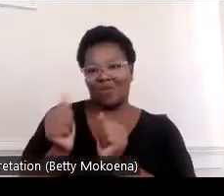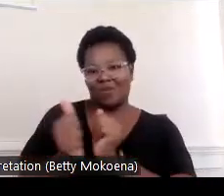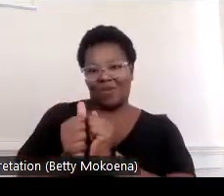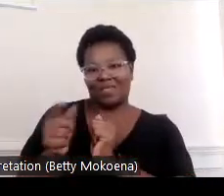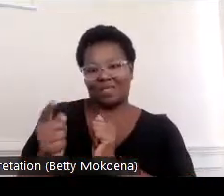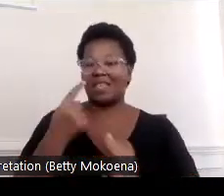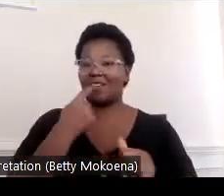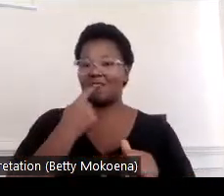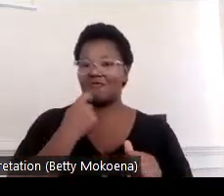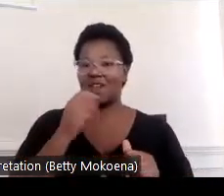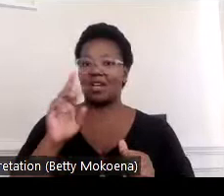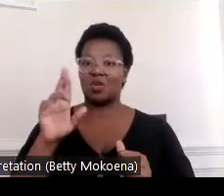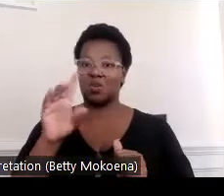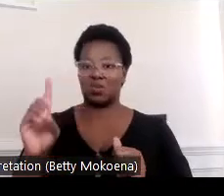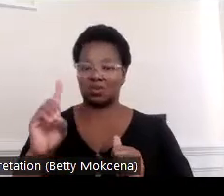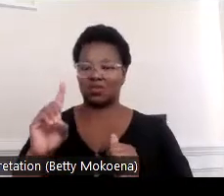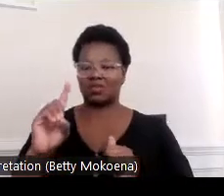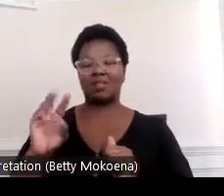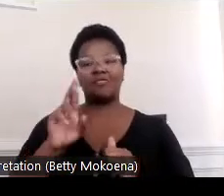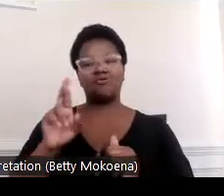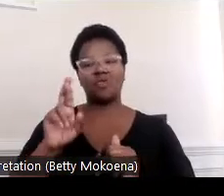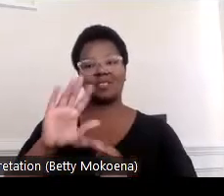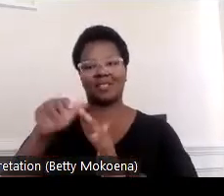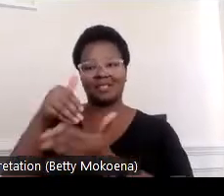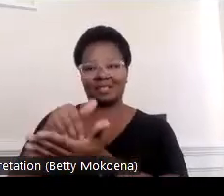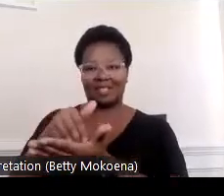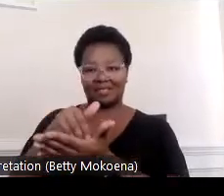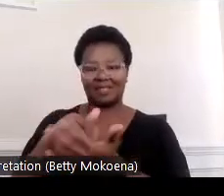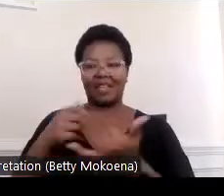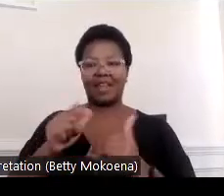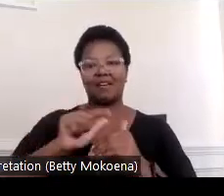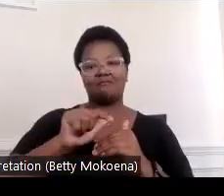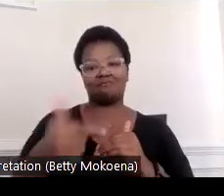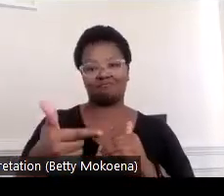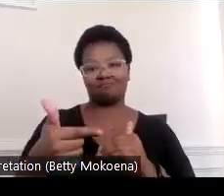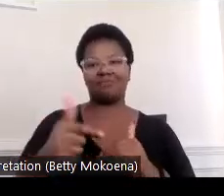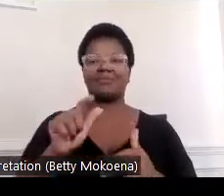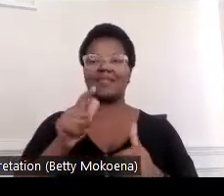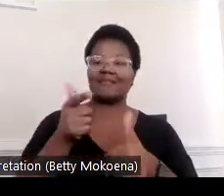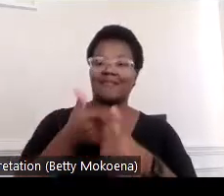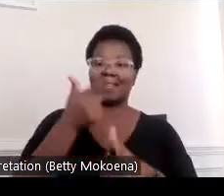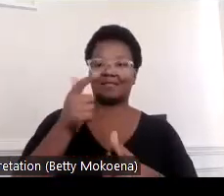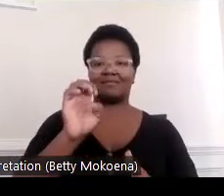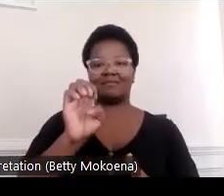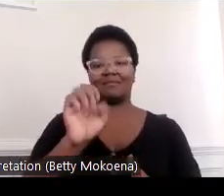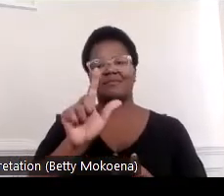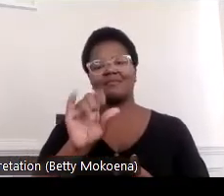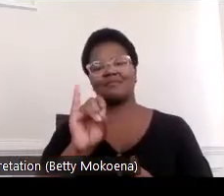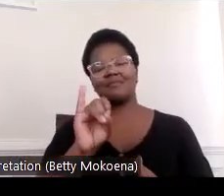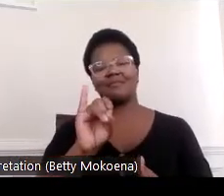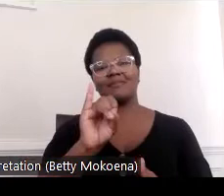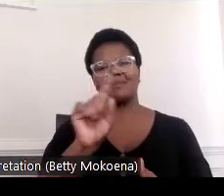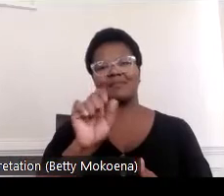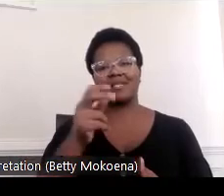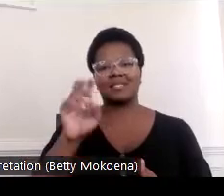en el Centro Regional entonces con ello Quiero cederle la palabra ahora a Elizabeth